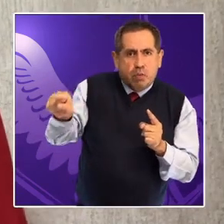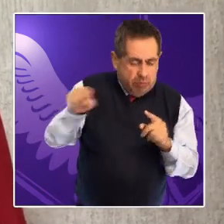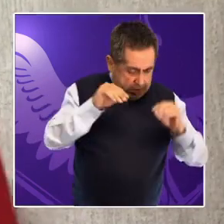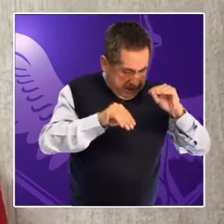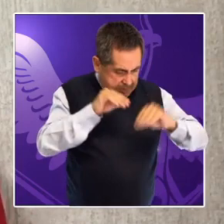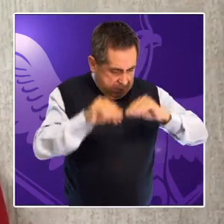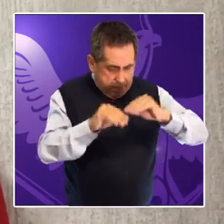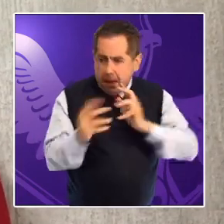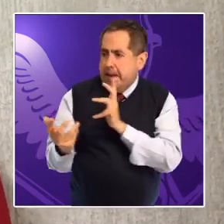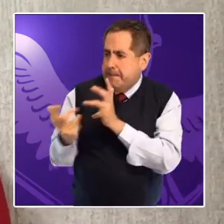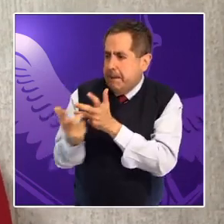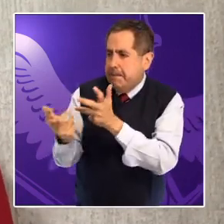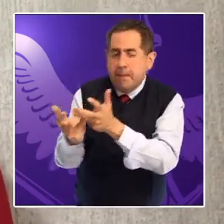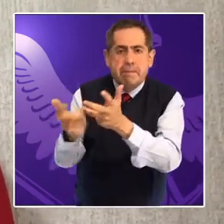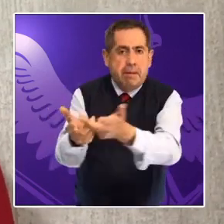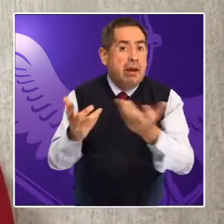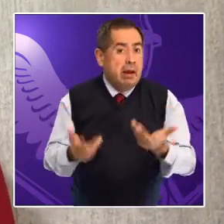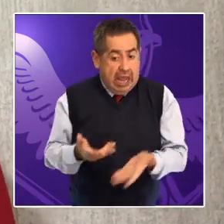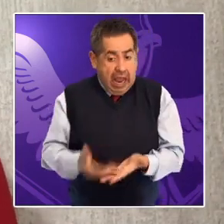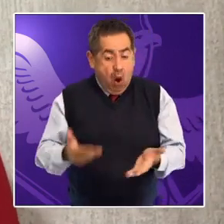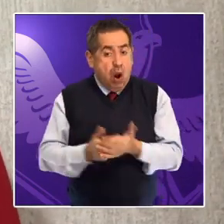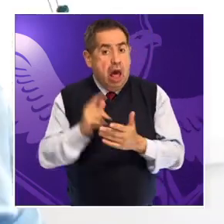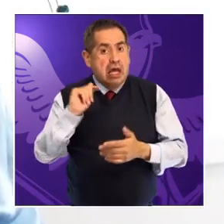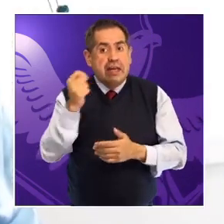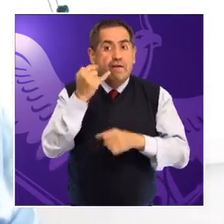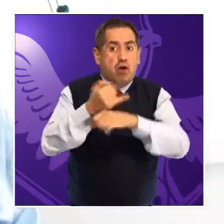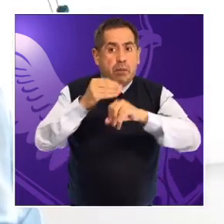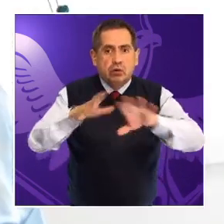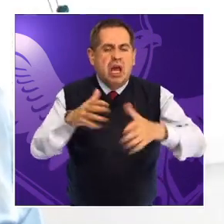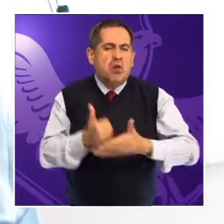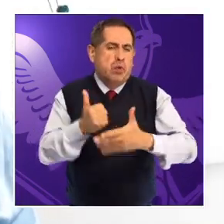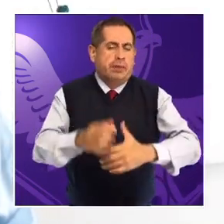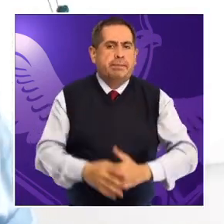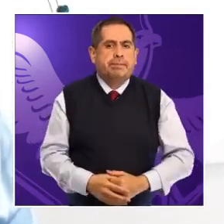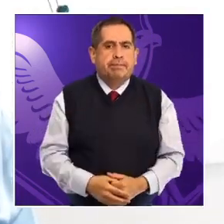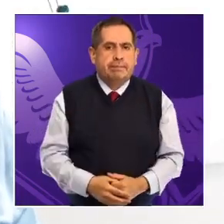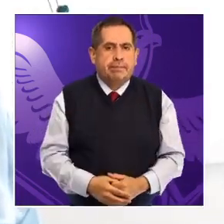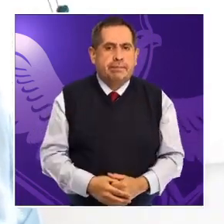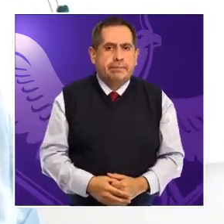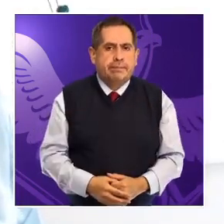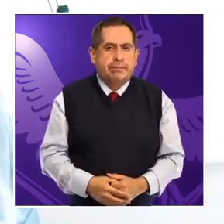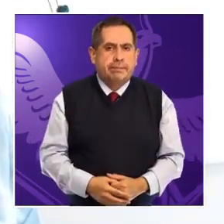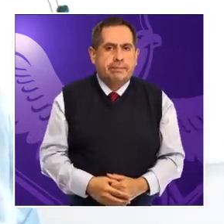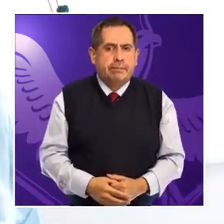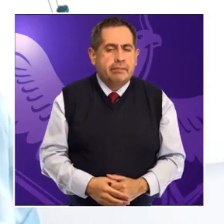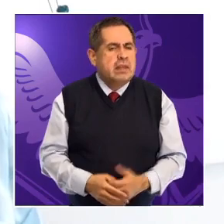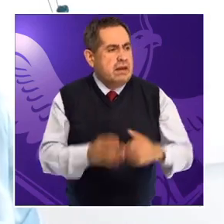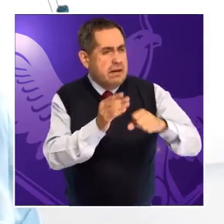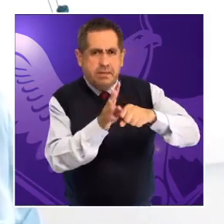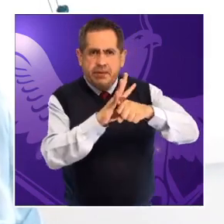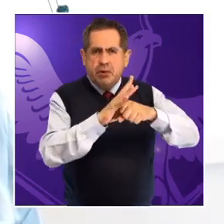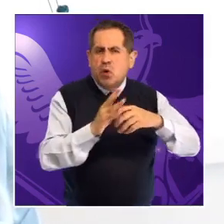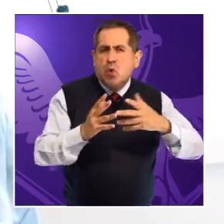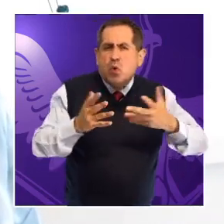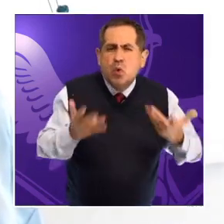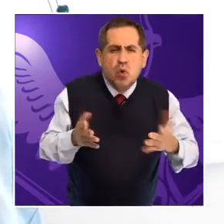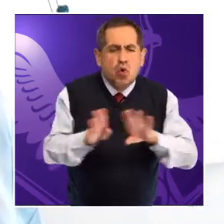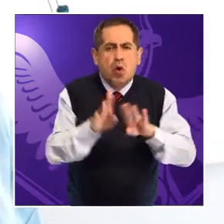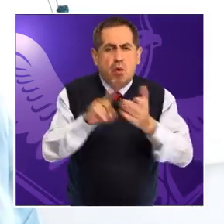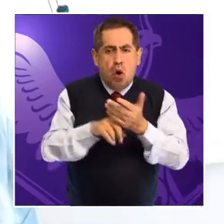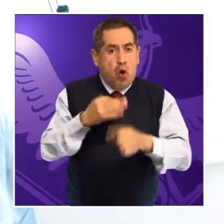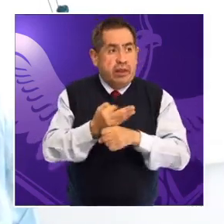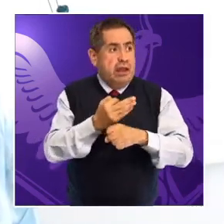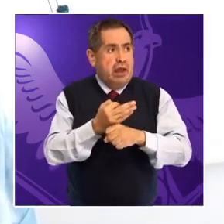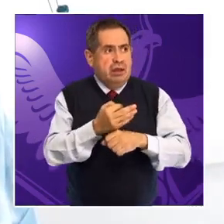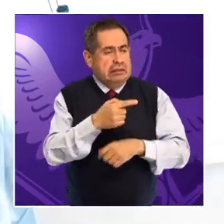las tecnologías de la información, la verdad, lo vuelven todo más fácil. Bueno, ¿cómo afecta esta situación de pandemia por el COVID-19